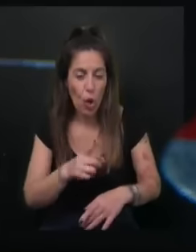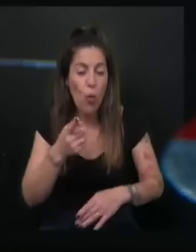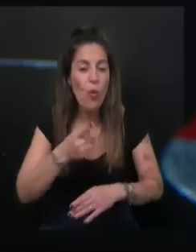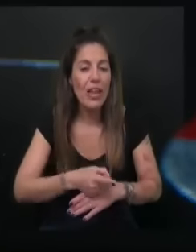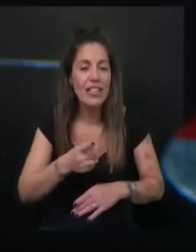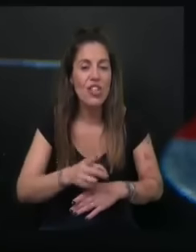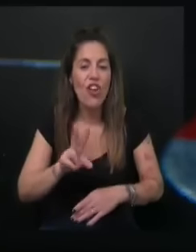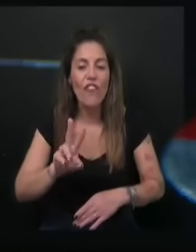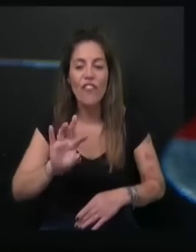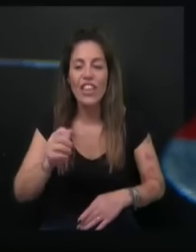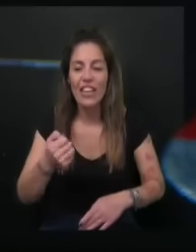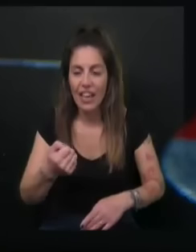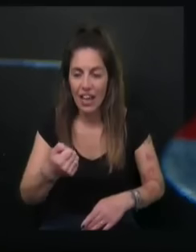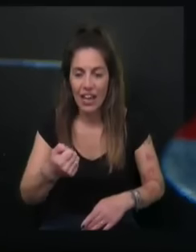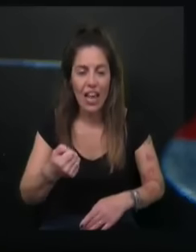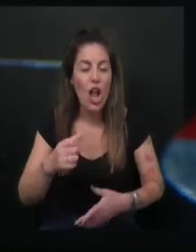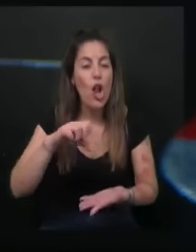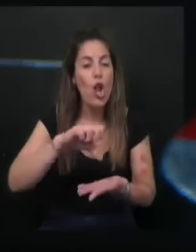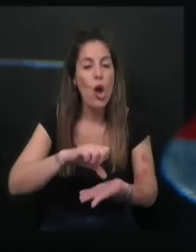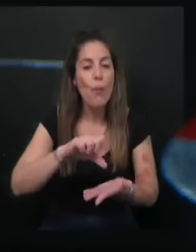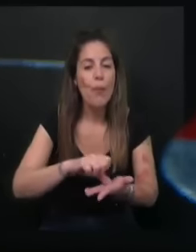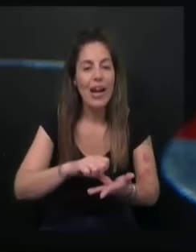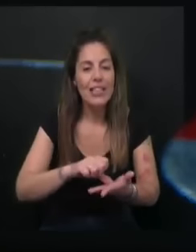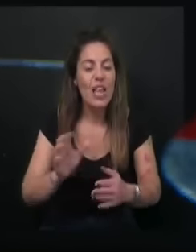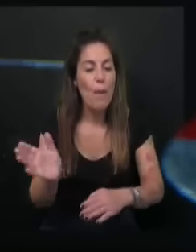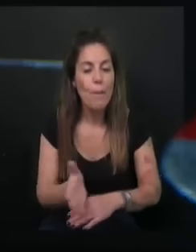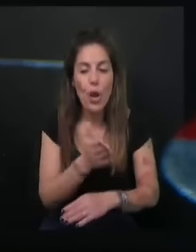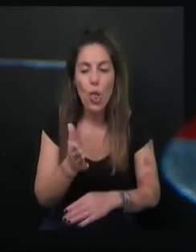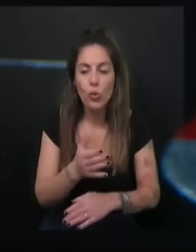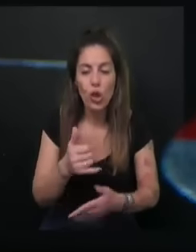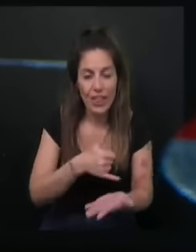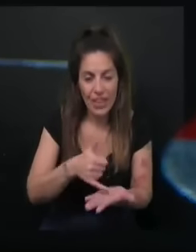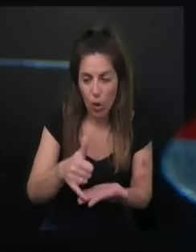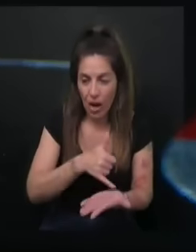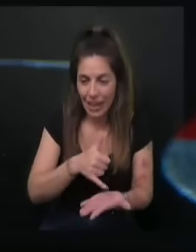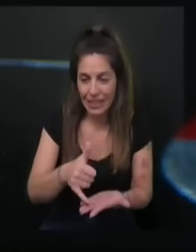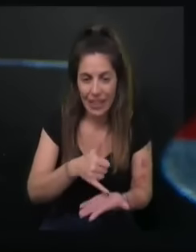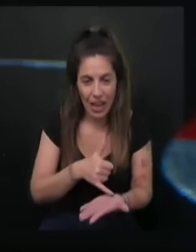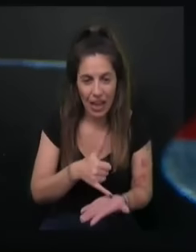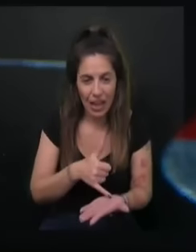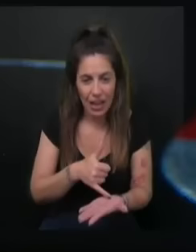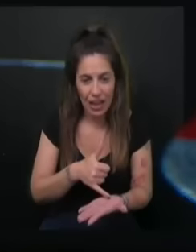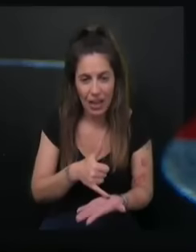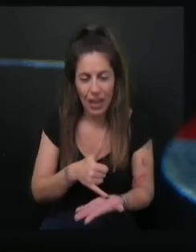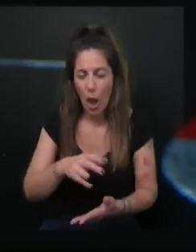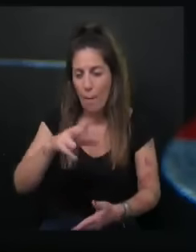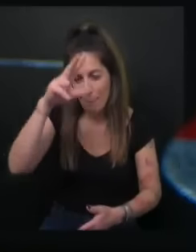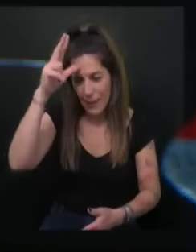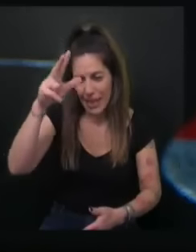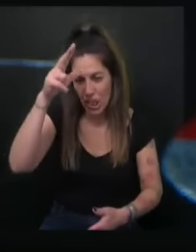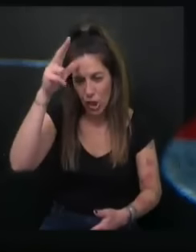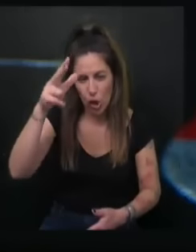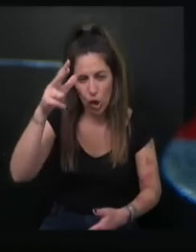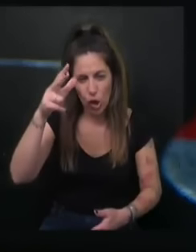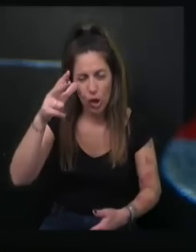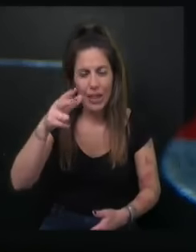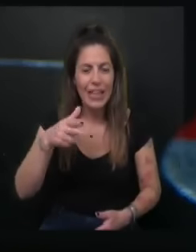de Viena los países productores de cocaína México y